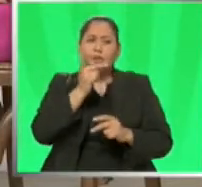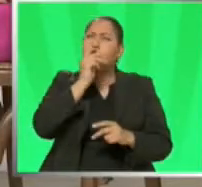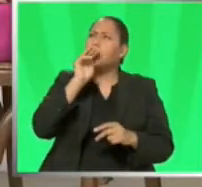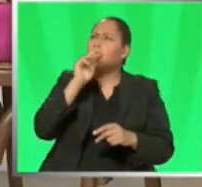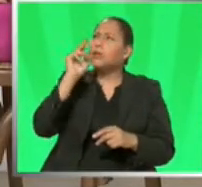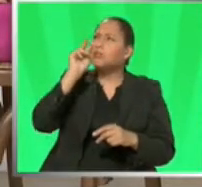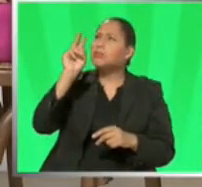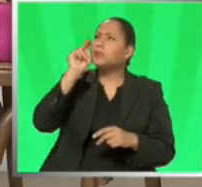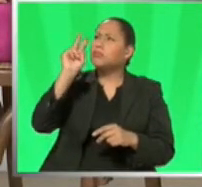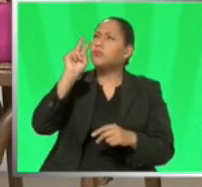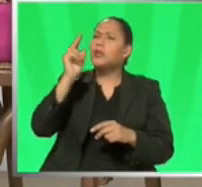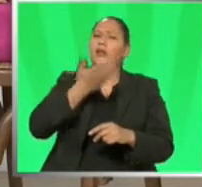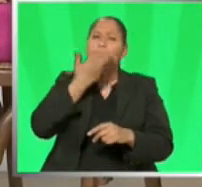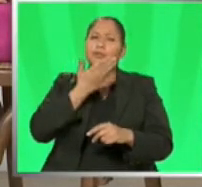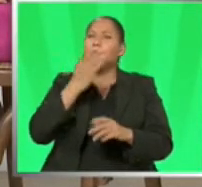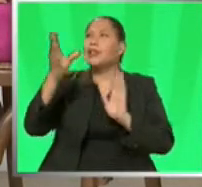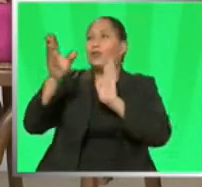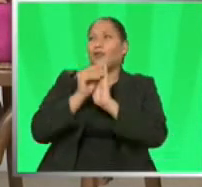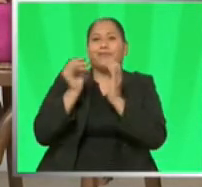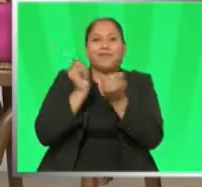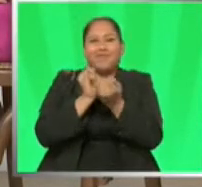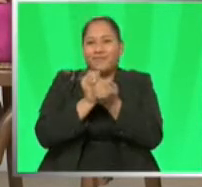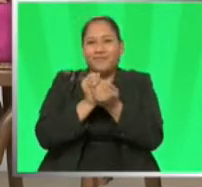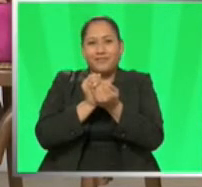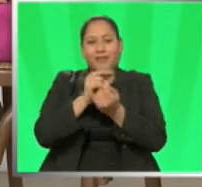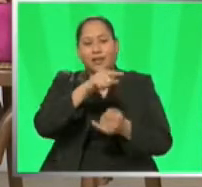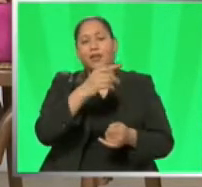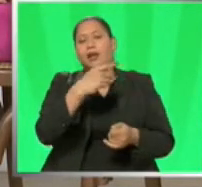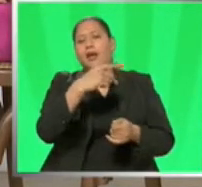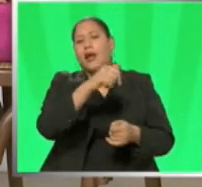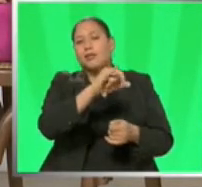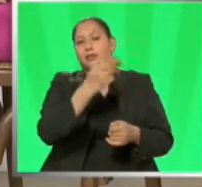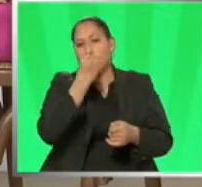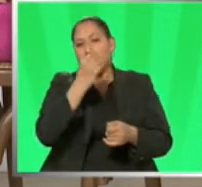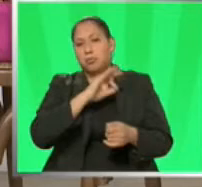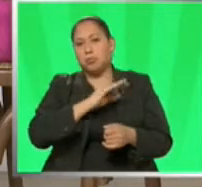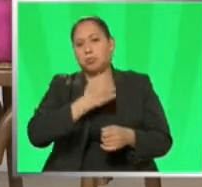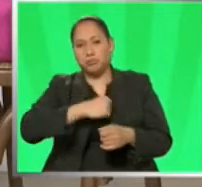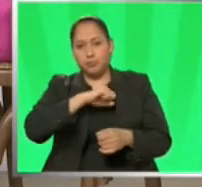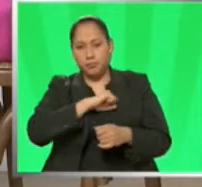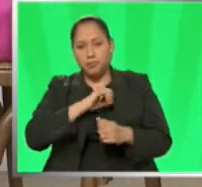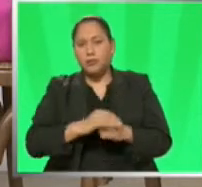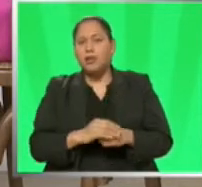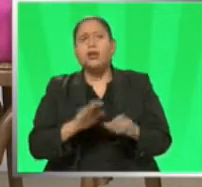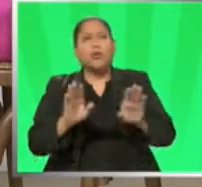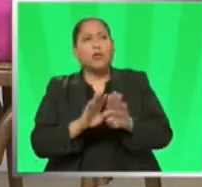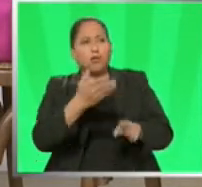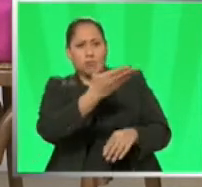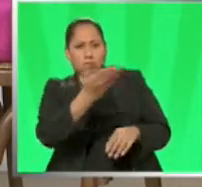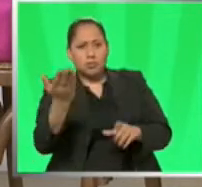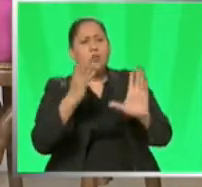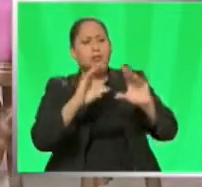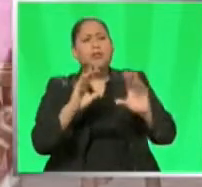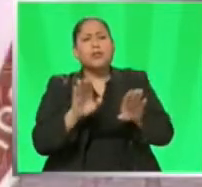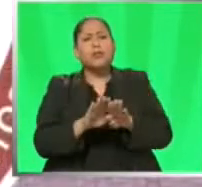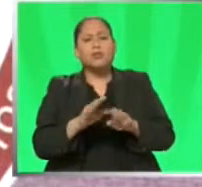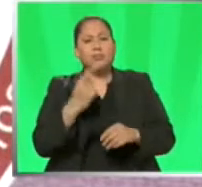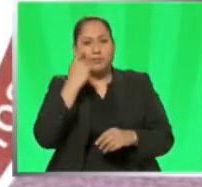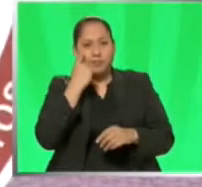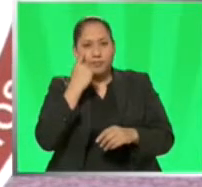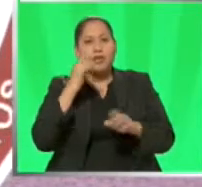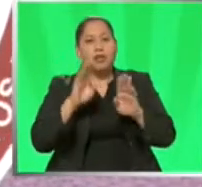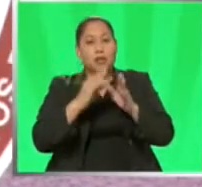algo normal, que formen parte de su alimentación. Así es. ¿Y cómo es que ustedes inculcan esto?